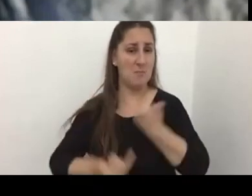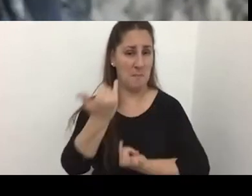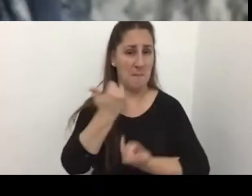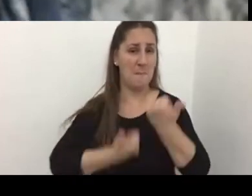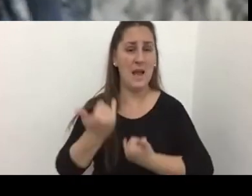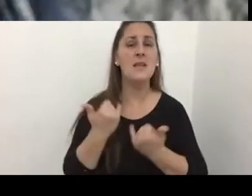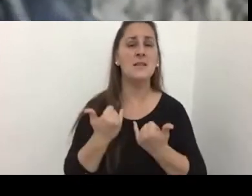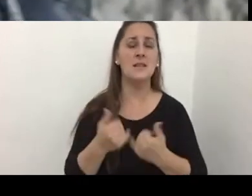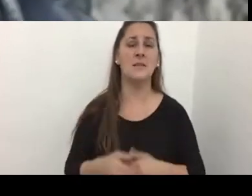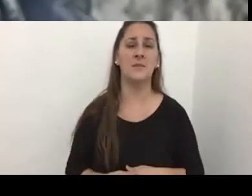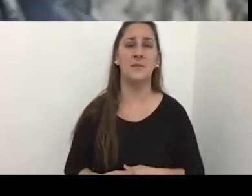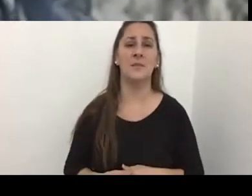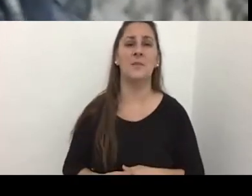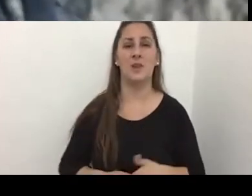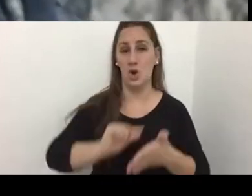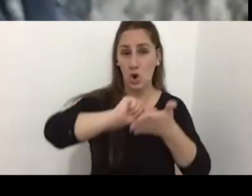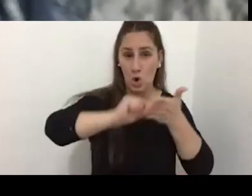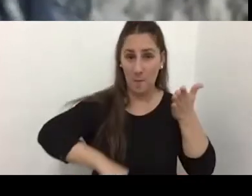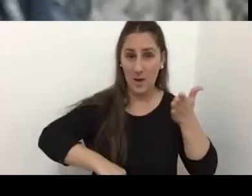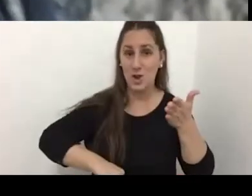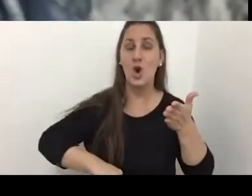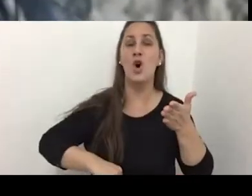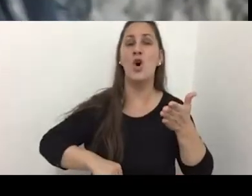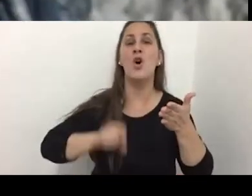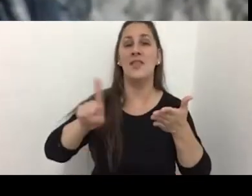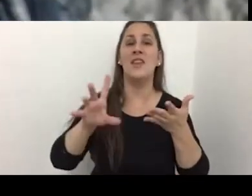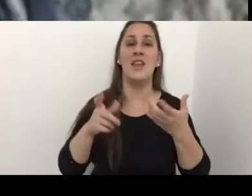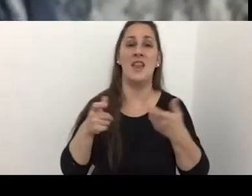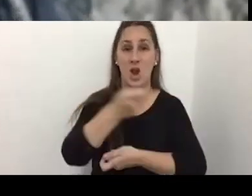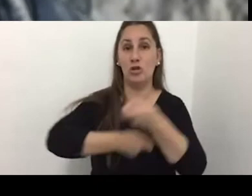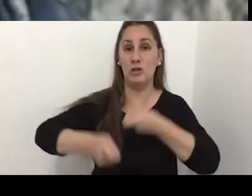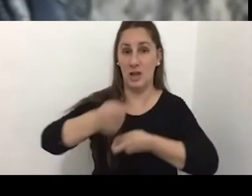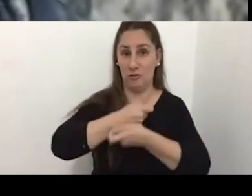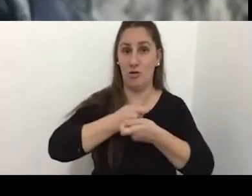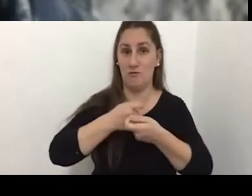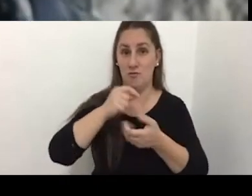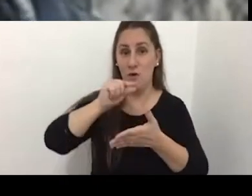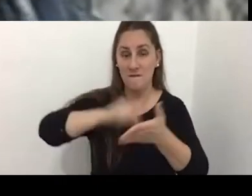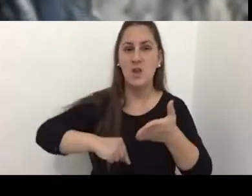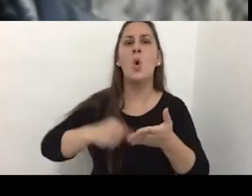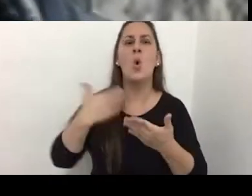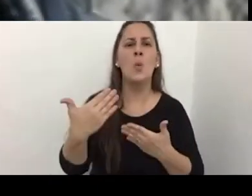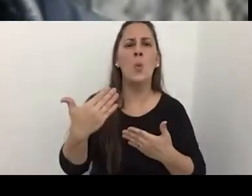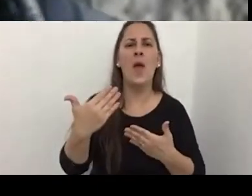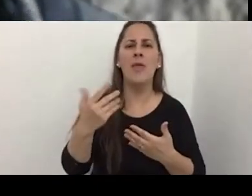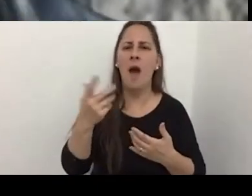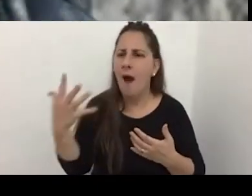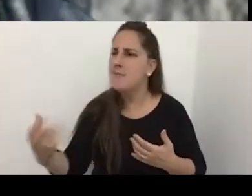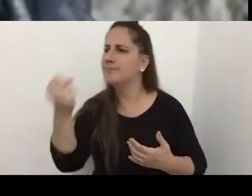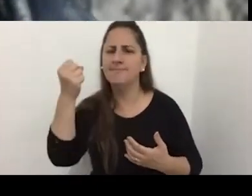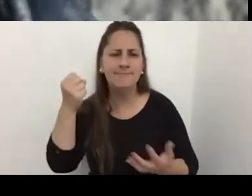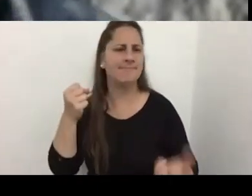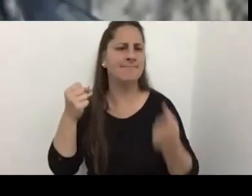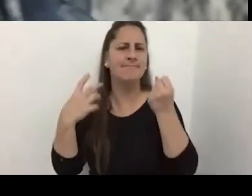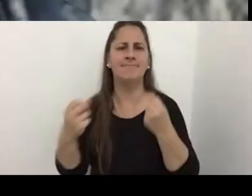un convenio, desde la fuerza negociadora que tiene un convenio, se pueden ir atajando ya eso. Pero todo tiene que